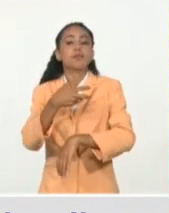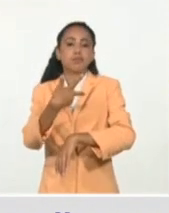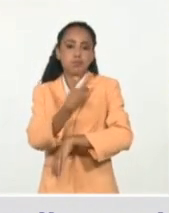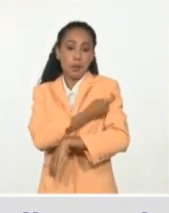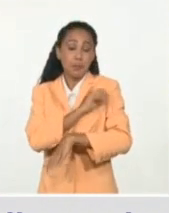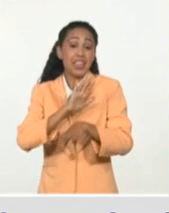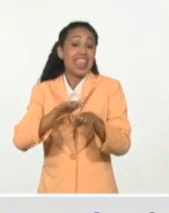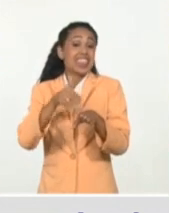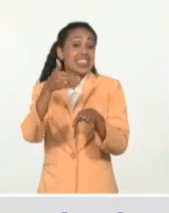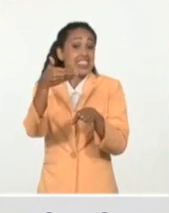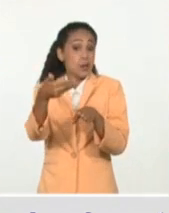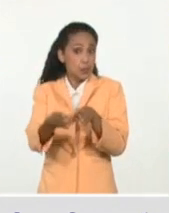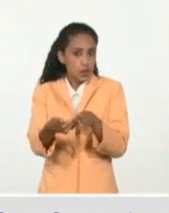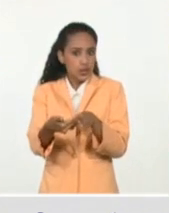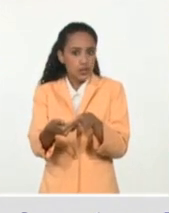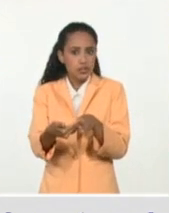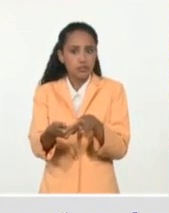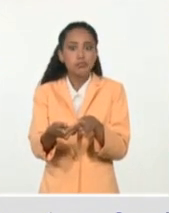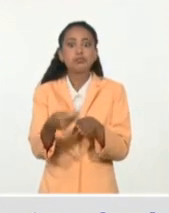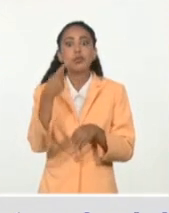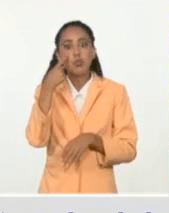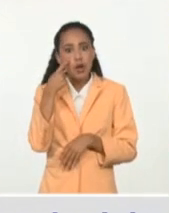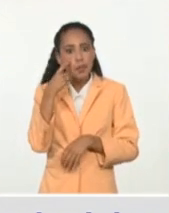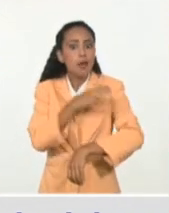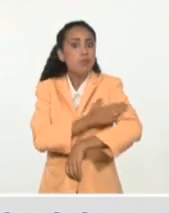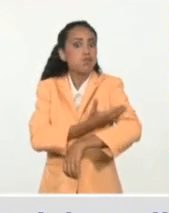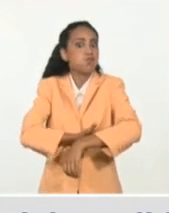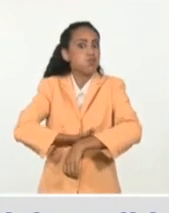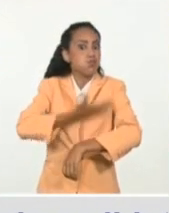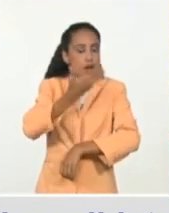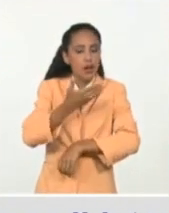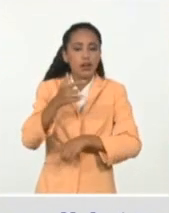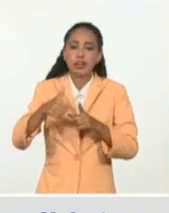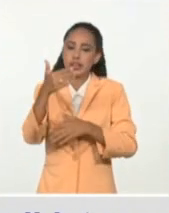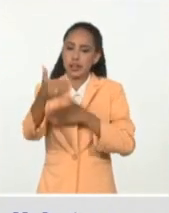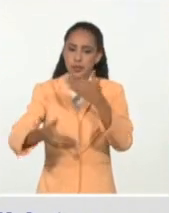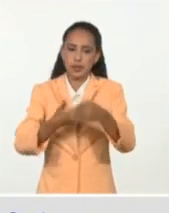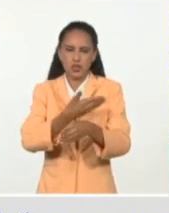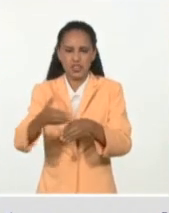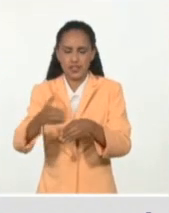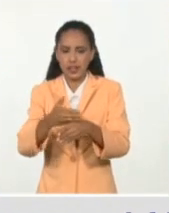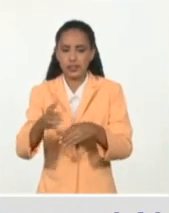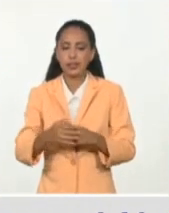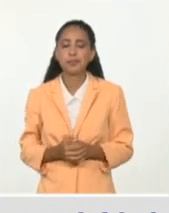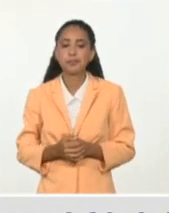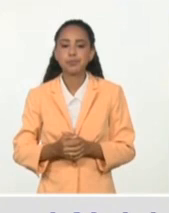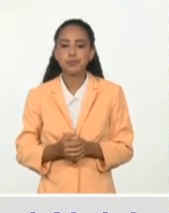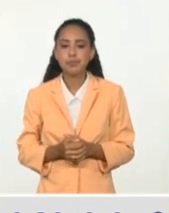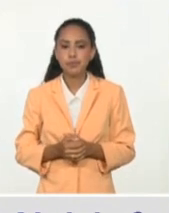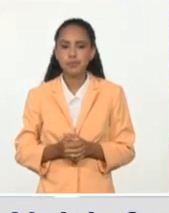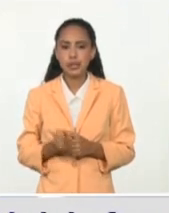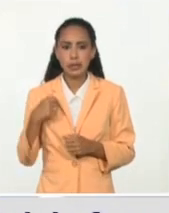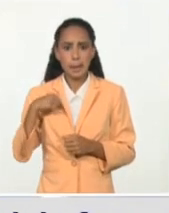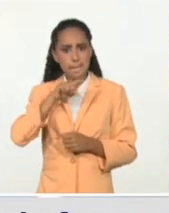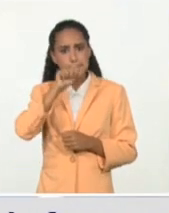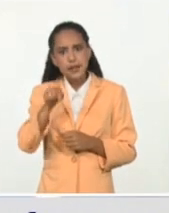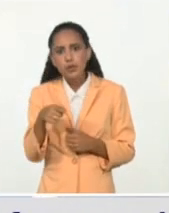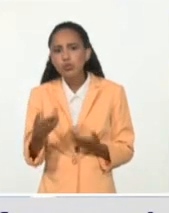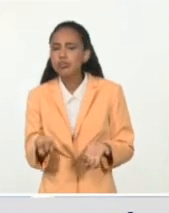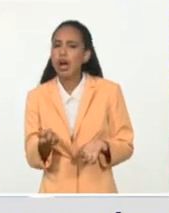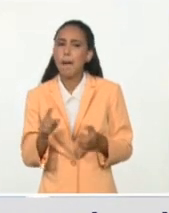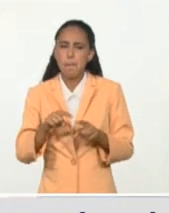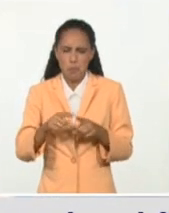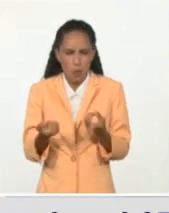sigue demostrando que eran personas hipertensas y que requieren un tratamiento. ¿Y por qué esto ocurre, doctor? ¿No debería no ocurrir en este